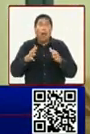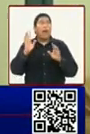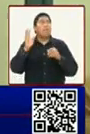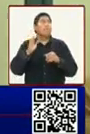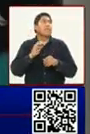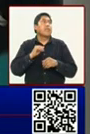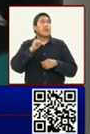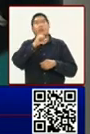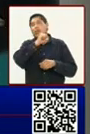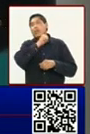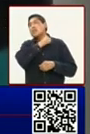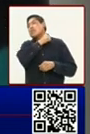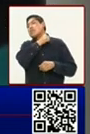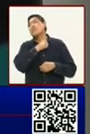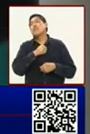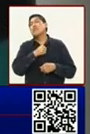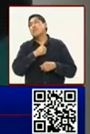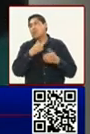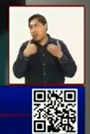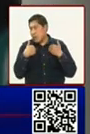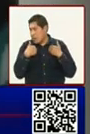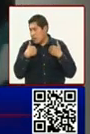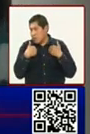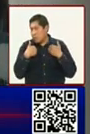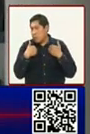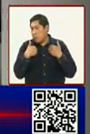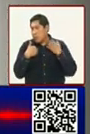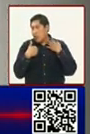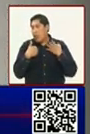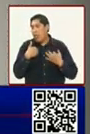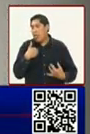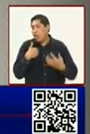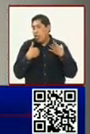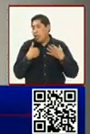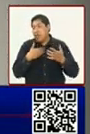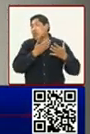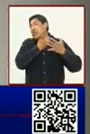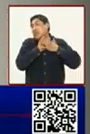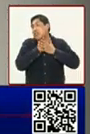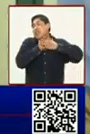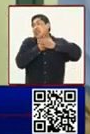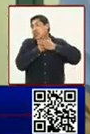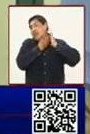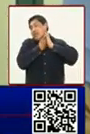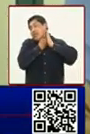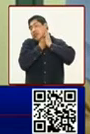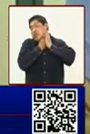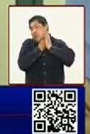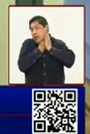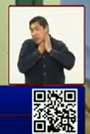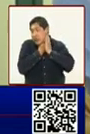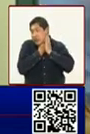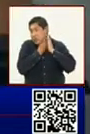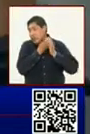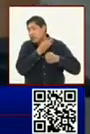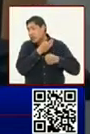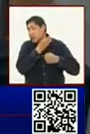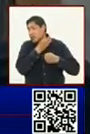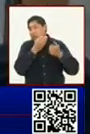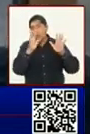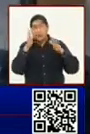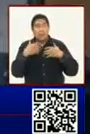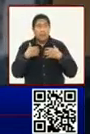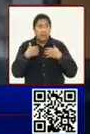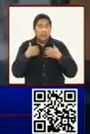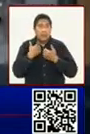Llegó con una herida en el cuello, con una hemorragia activa, la cual fue cohibida y actualmente está fuera de peligro. Es el